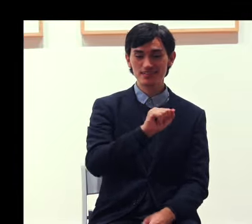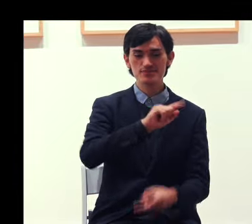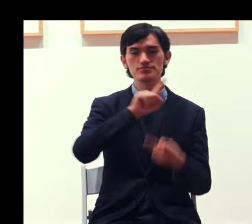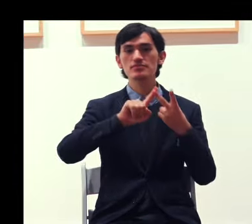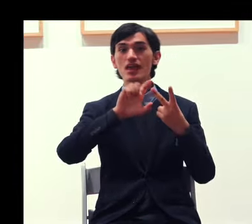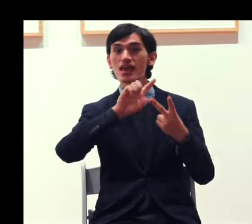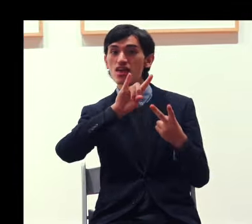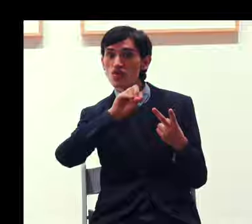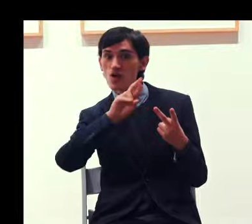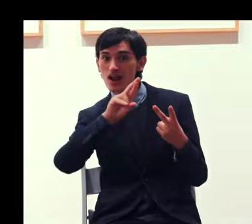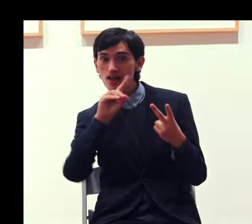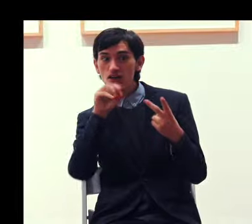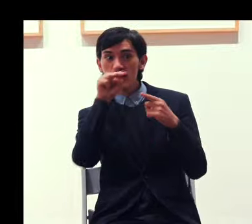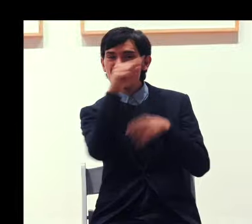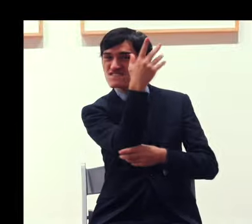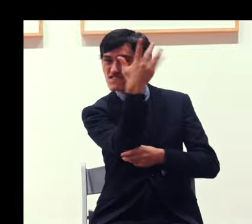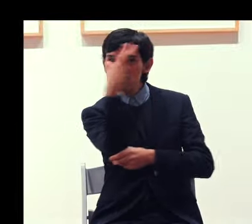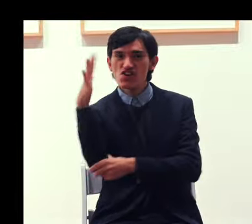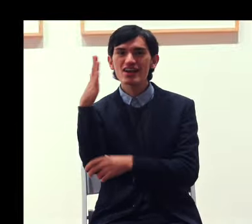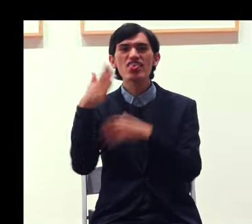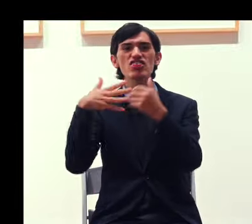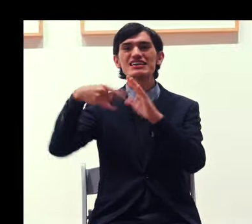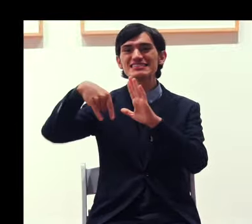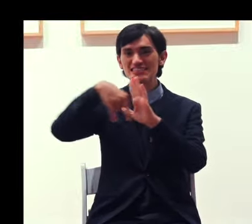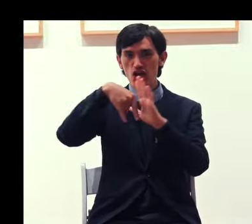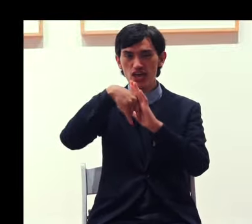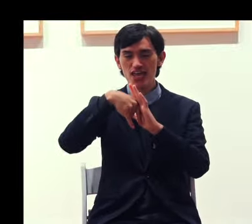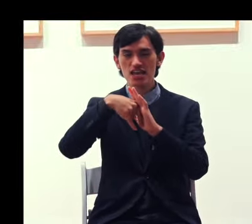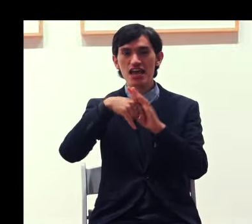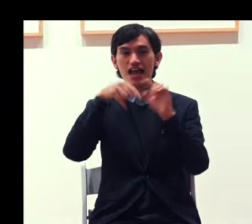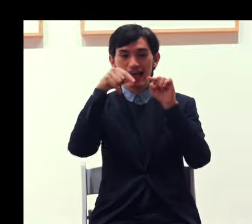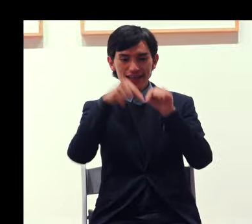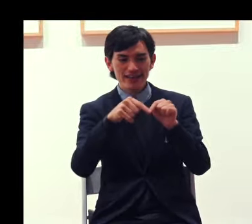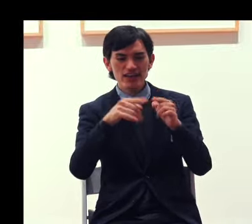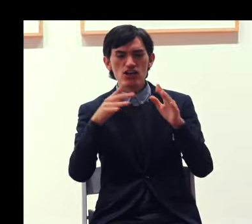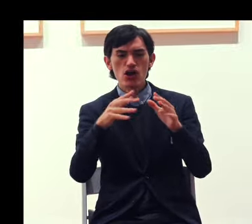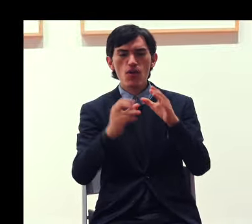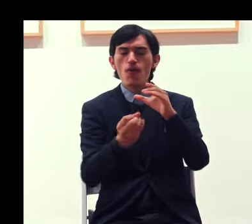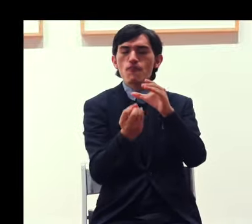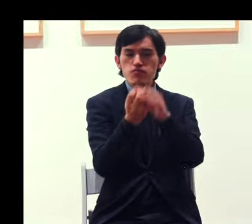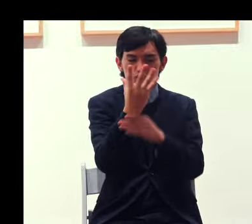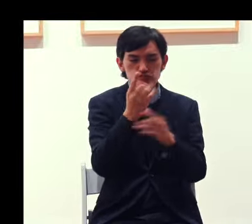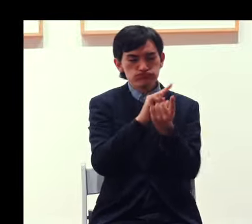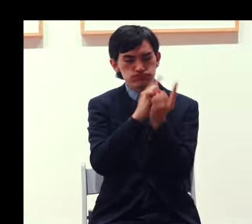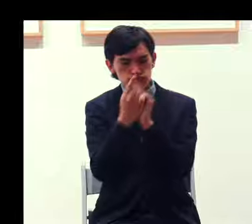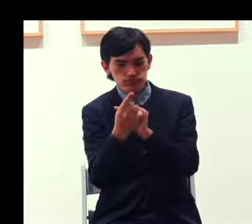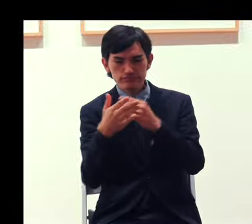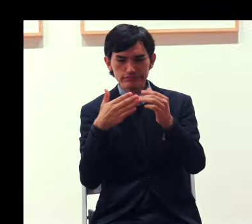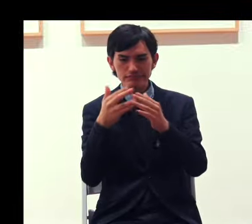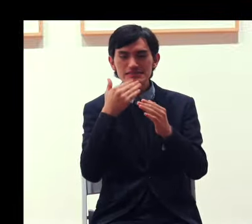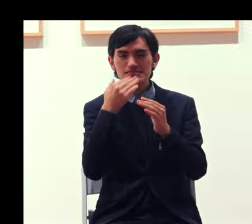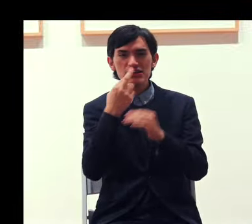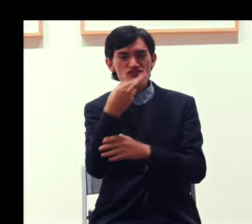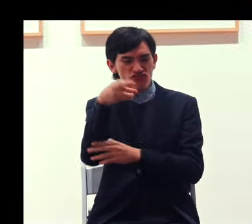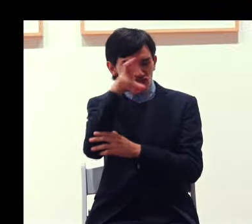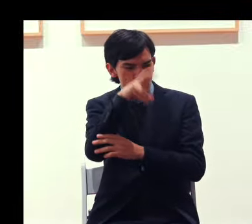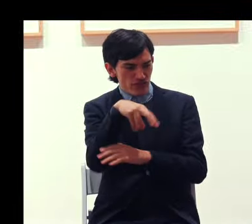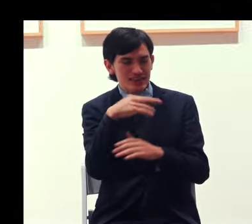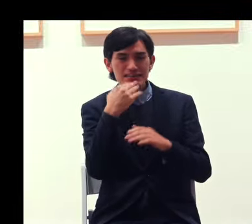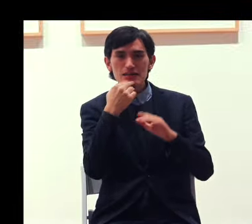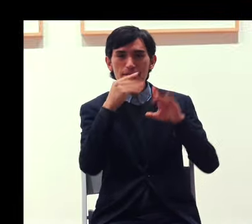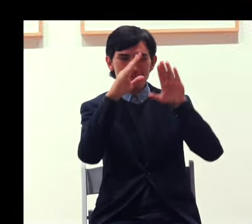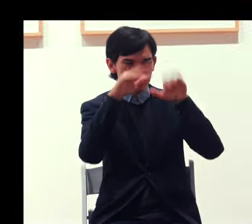Alicia y Eduardo hablan de su bosque en Chiloé como algo escogido, densificado, modelado y finalmente